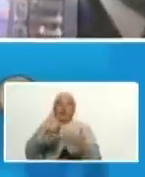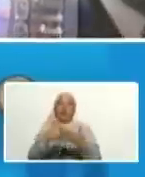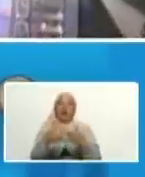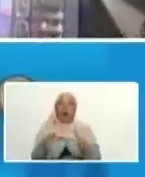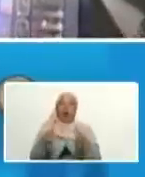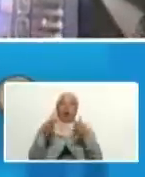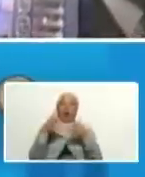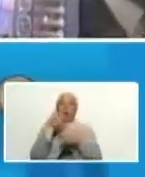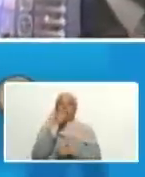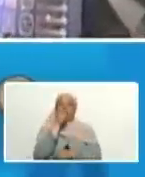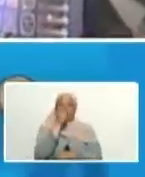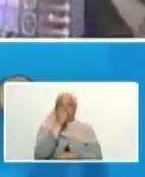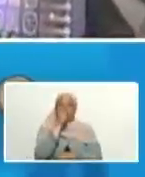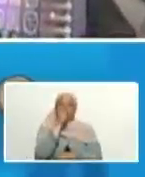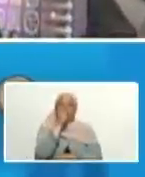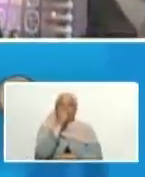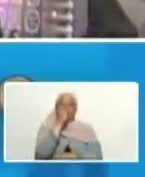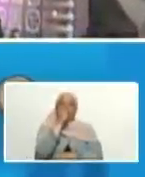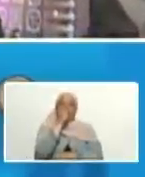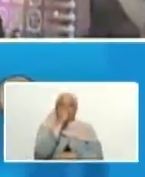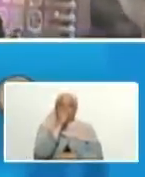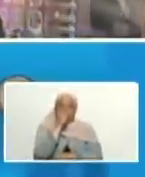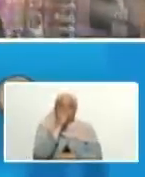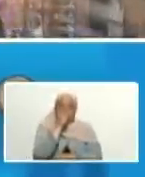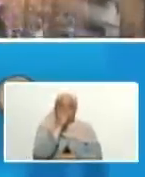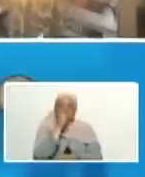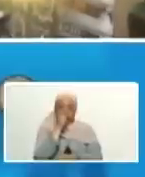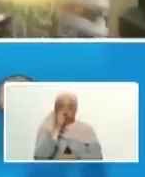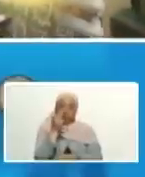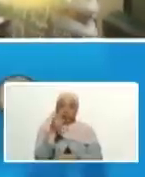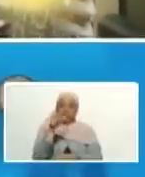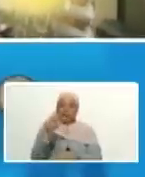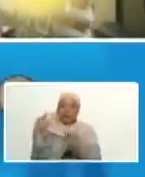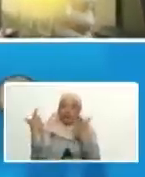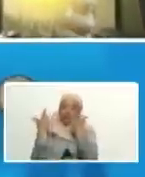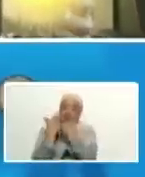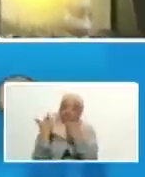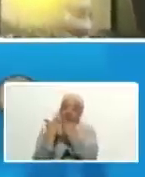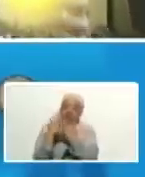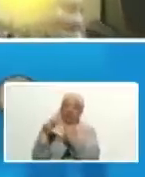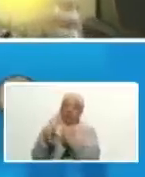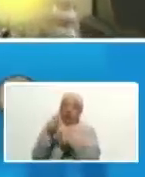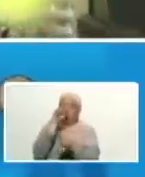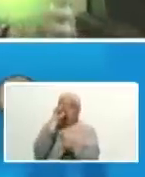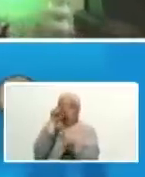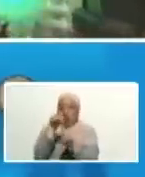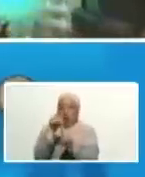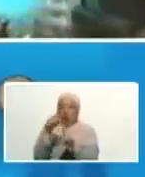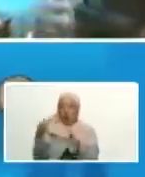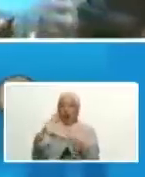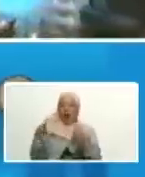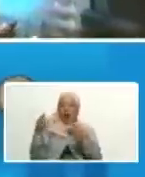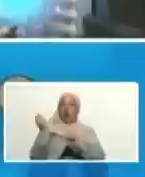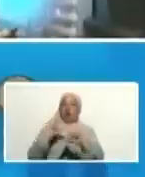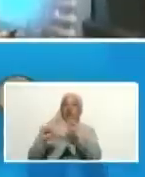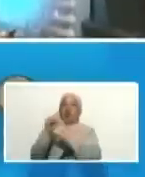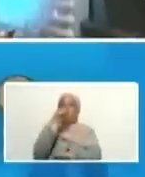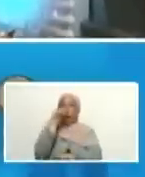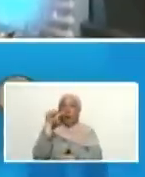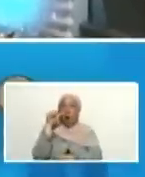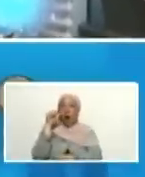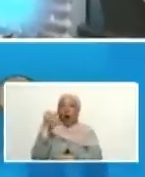logros, el enfrentamiento y la expulsión de las TANCOL, los terroristas